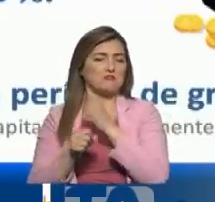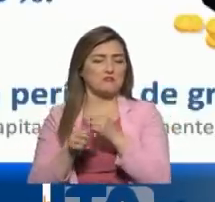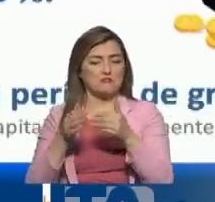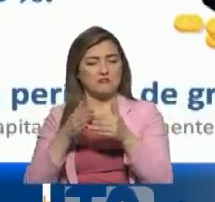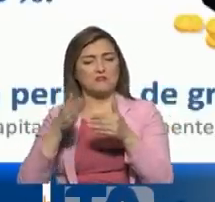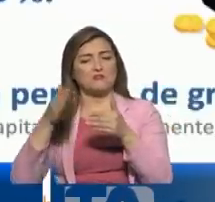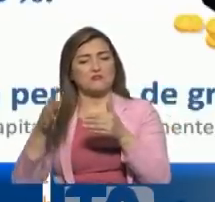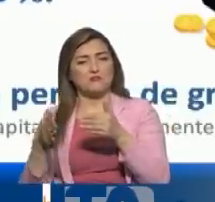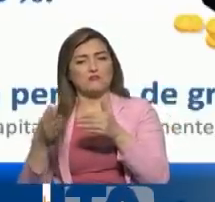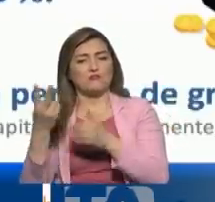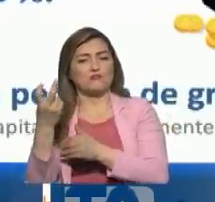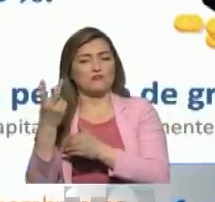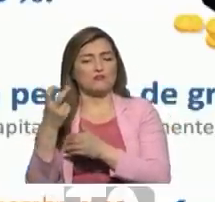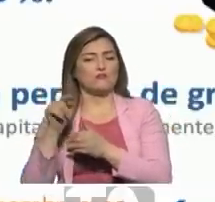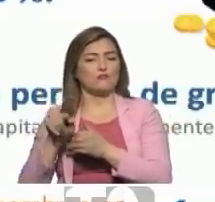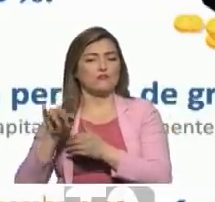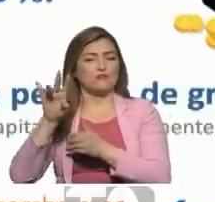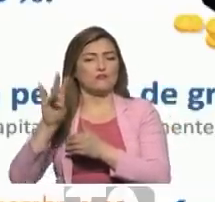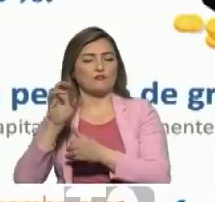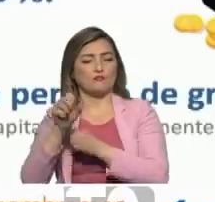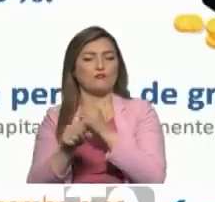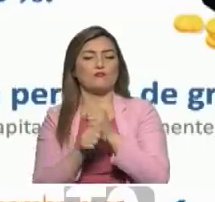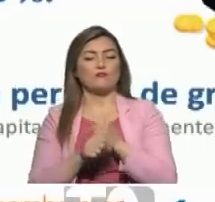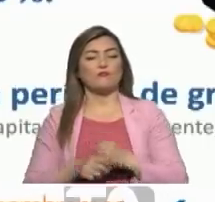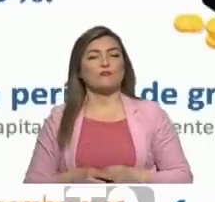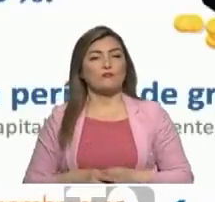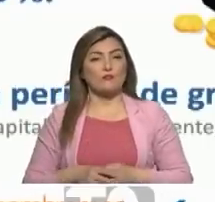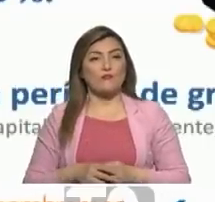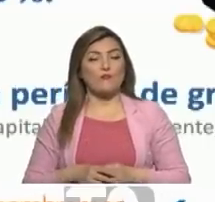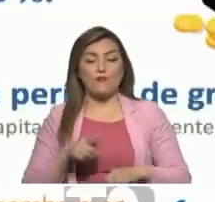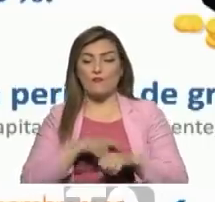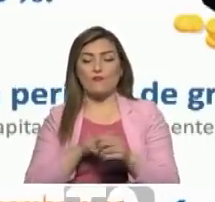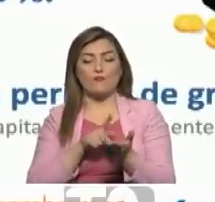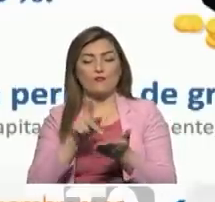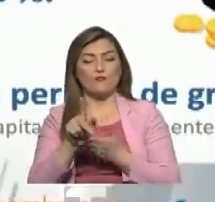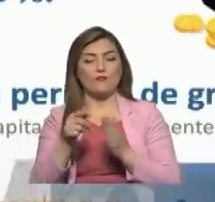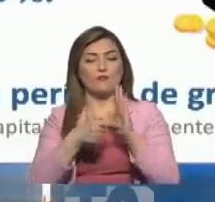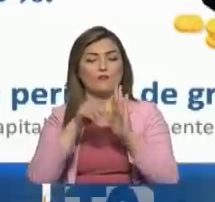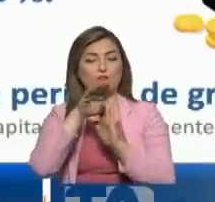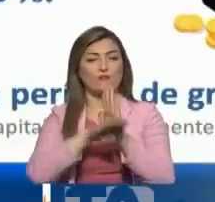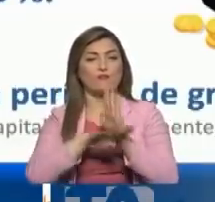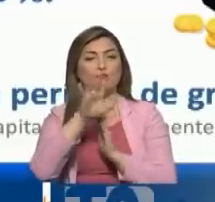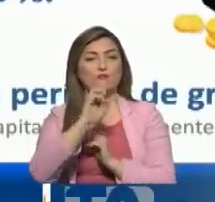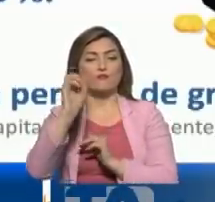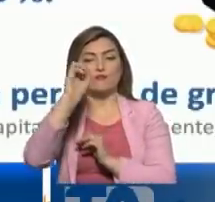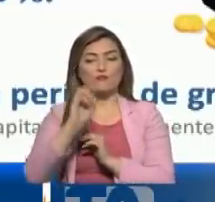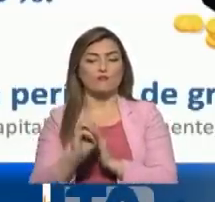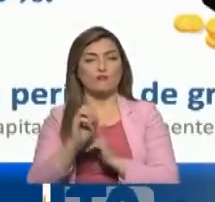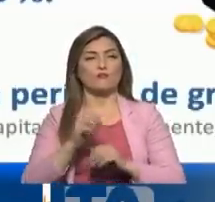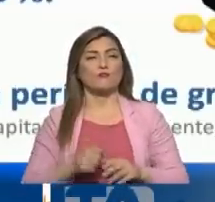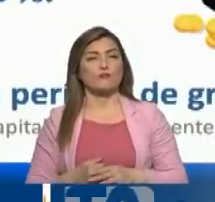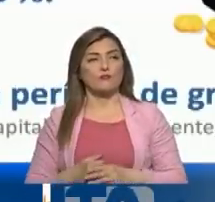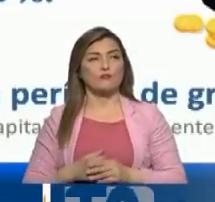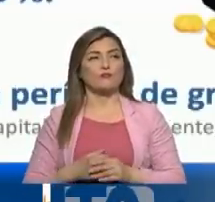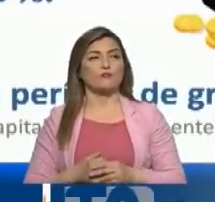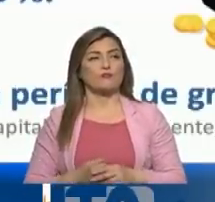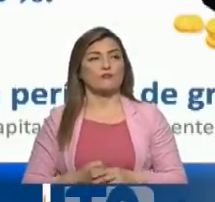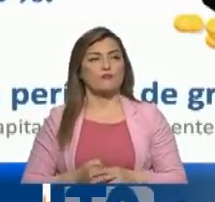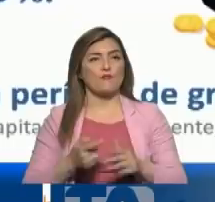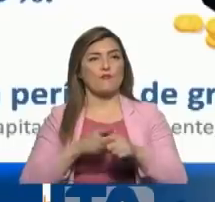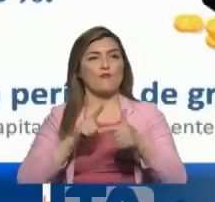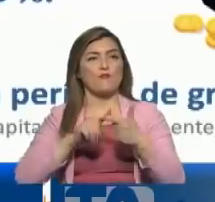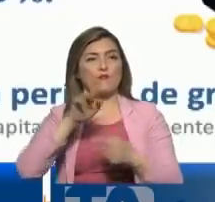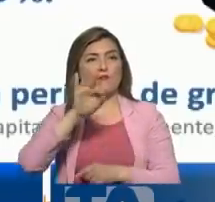que se duplicó a 12.7 años, reduciendo la tasa de interés en más de un 40%, en este caso de un promedio